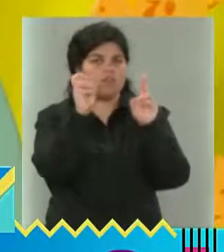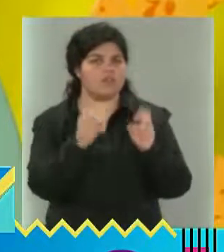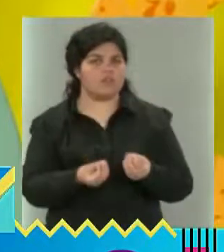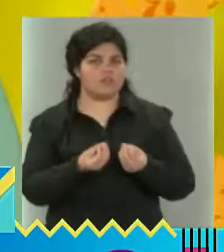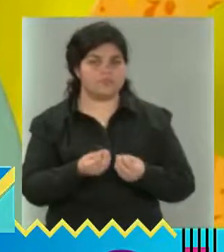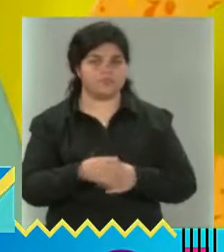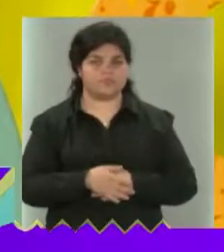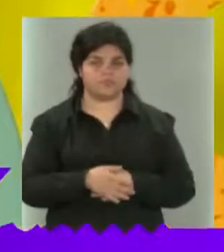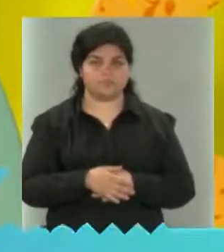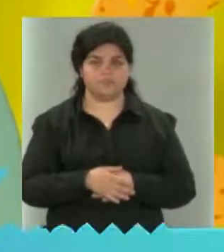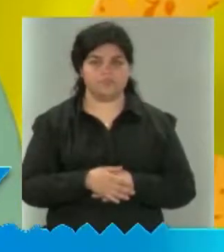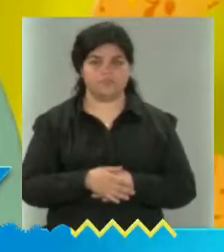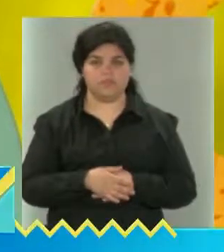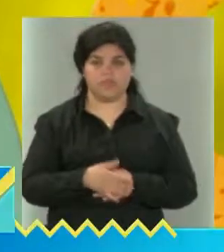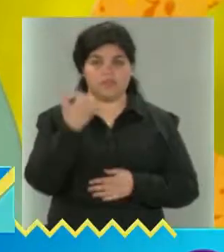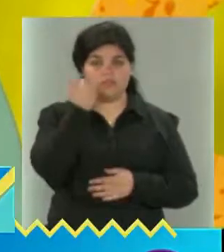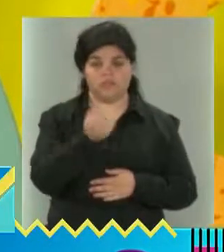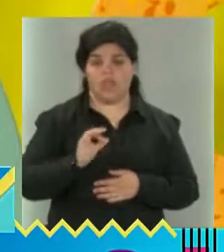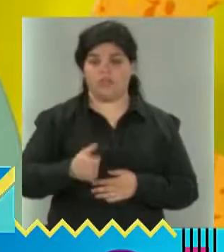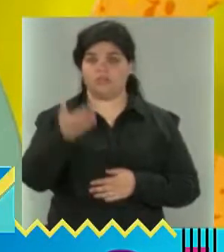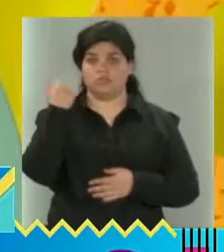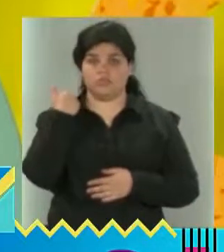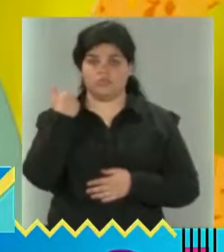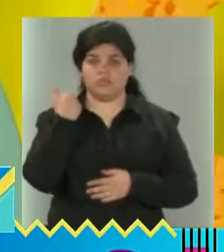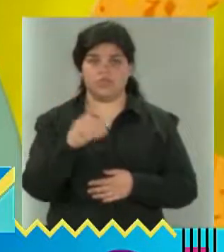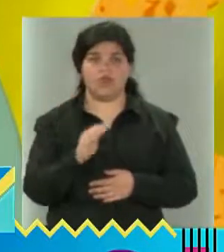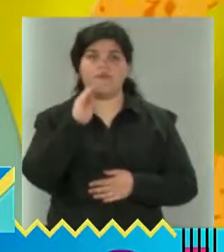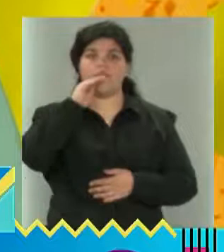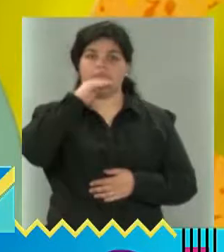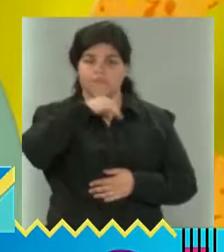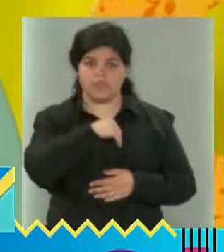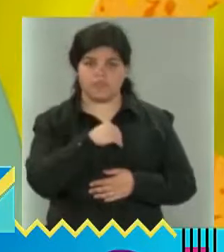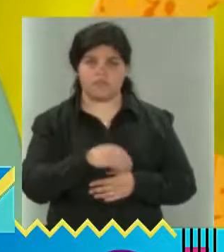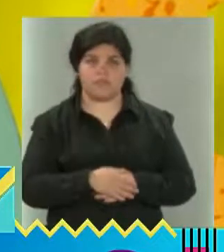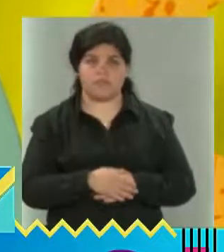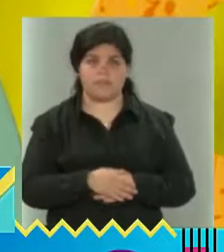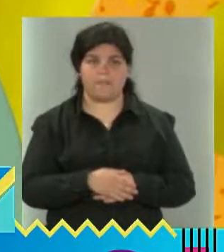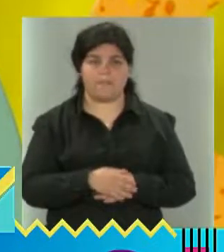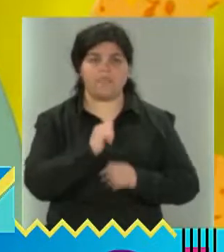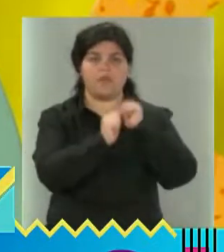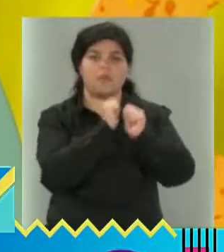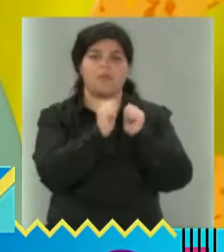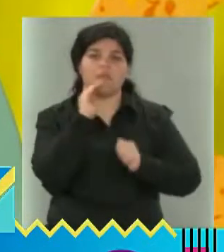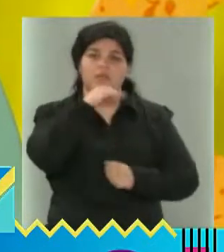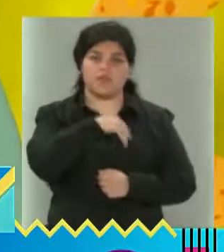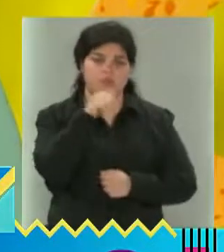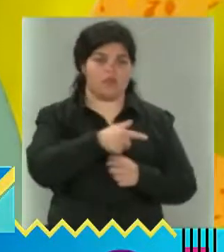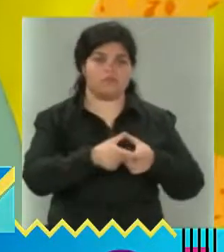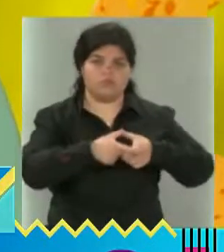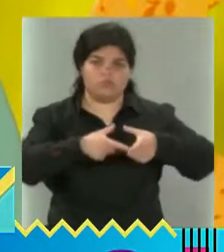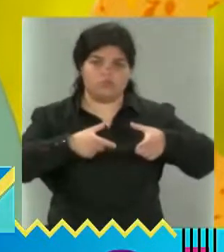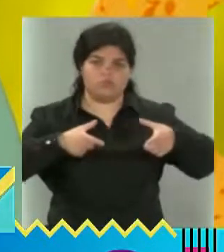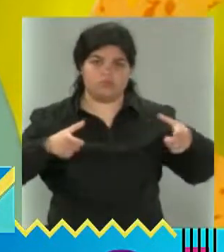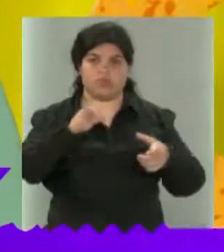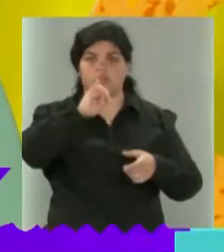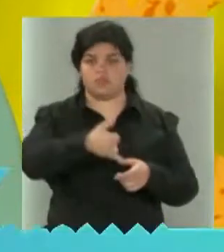bien en los últimos años, digamos, la vitivinicultura, en las últimas décadas ha tenido un crecimiento importante, principalmente a